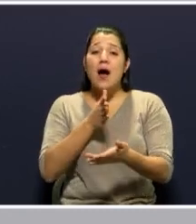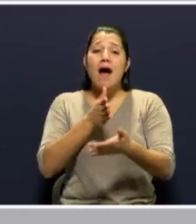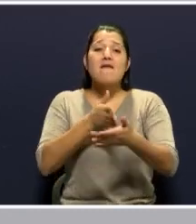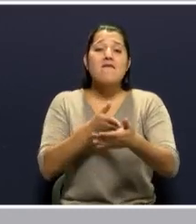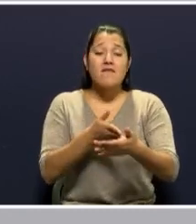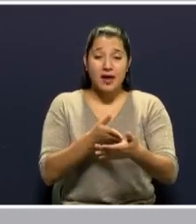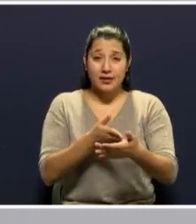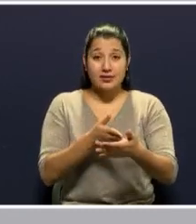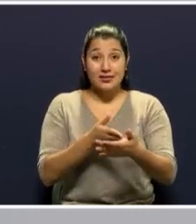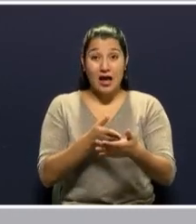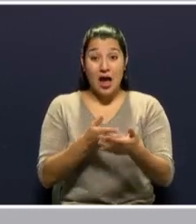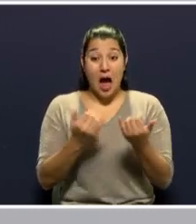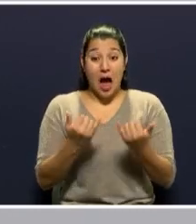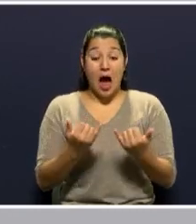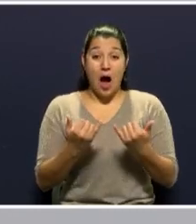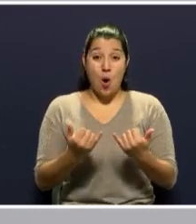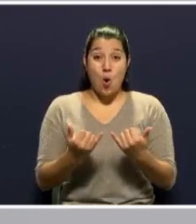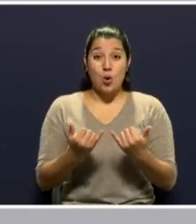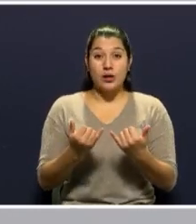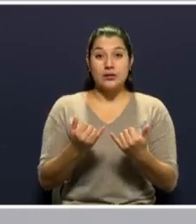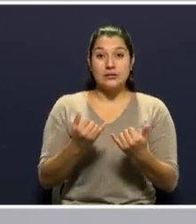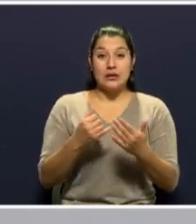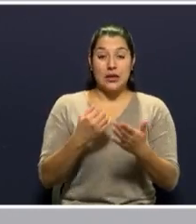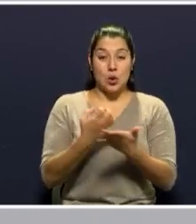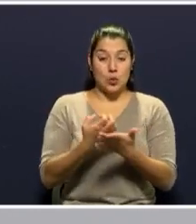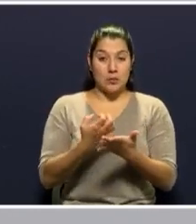gran fuerza en esta contracción económica.